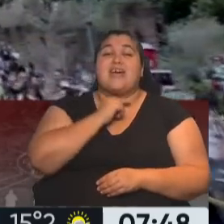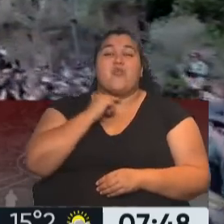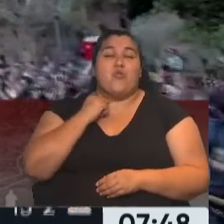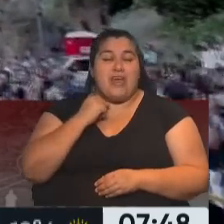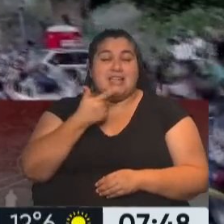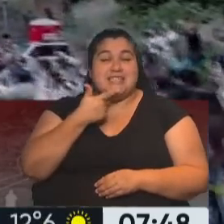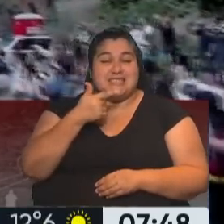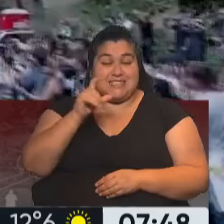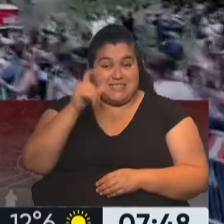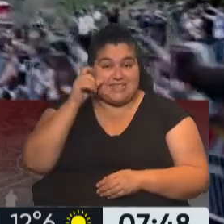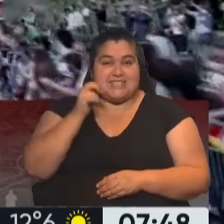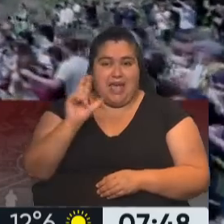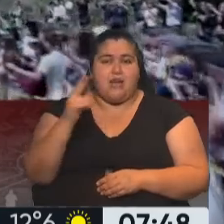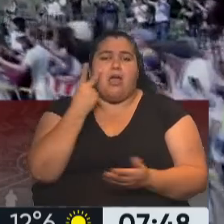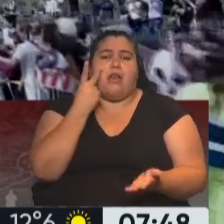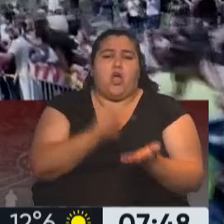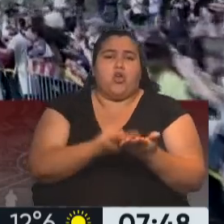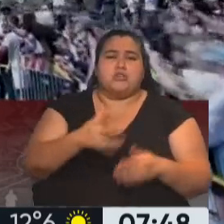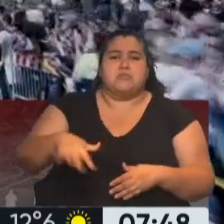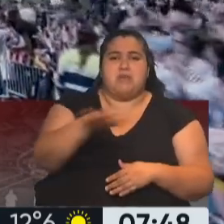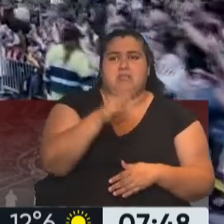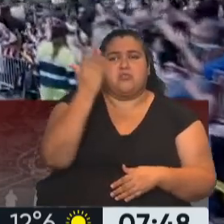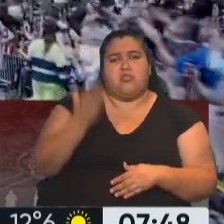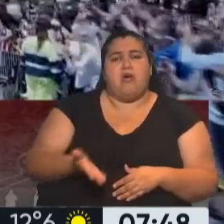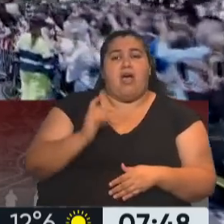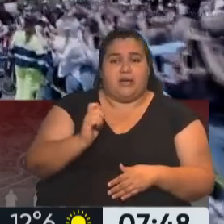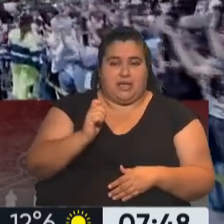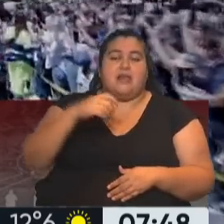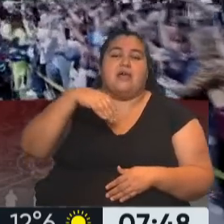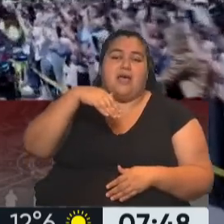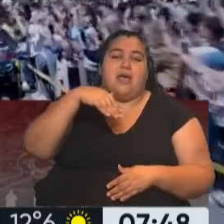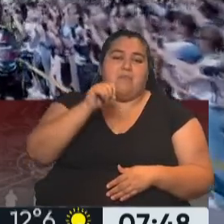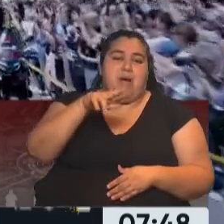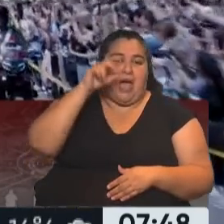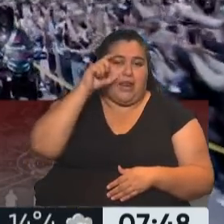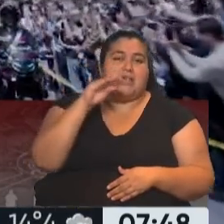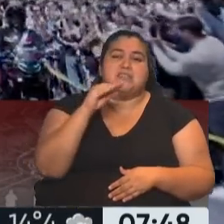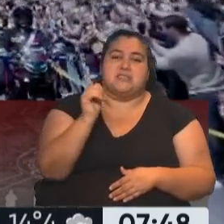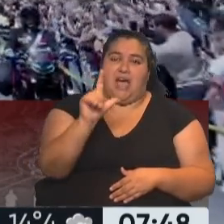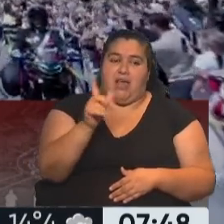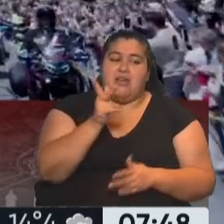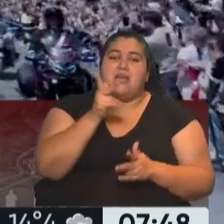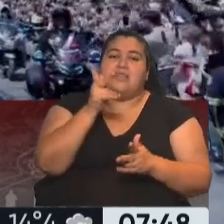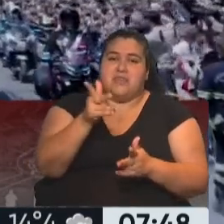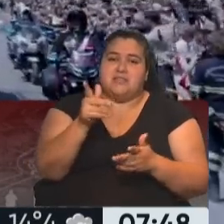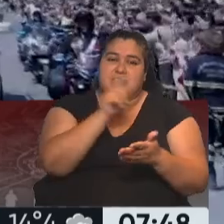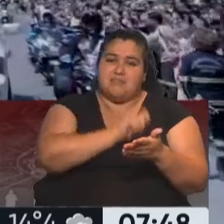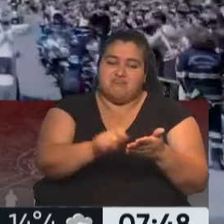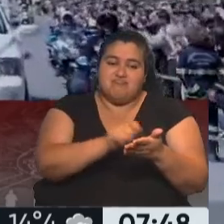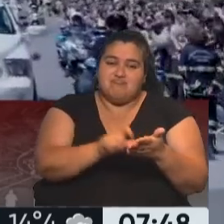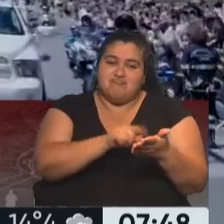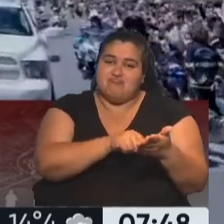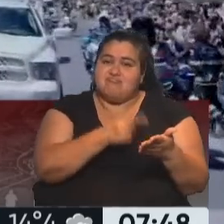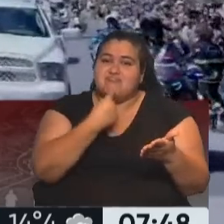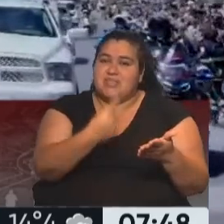pueblo, del reconocimiento del pueblo hacia una figura, y Marechal basa gran parte de su literatura en eso, ¿no? Es más,